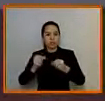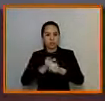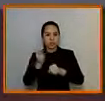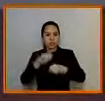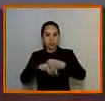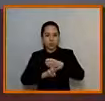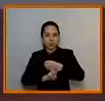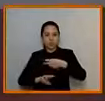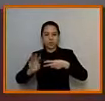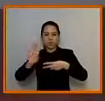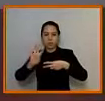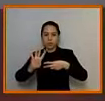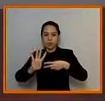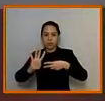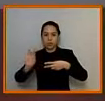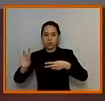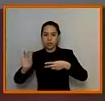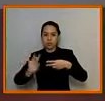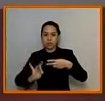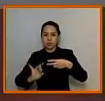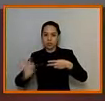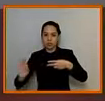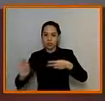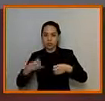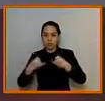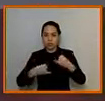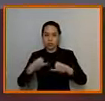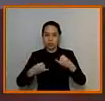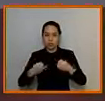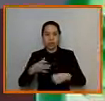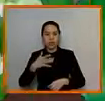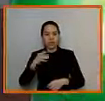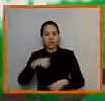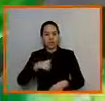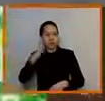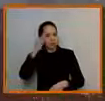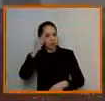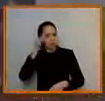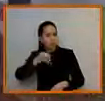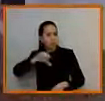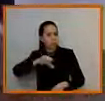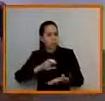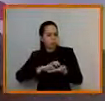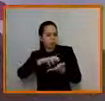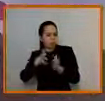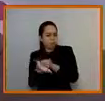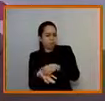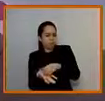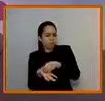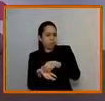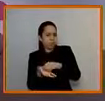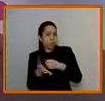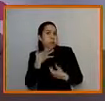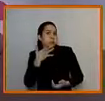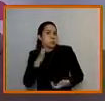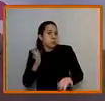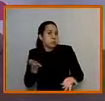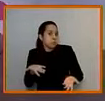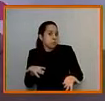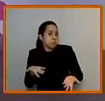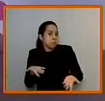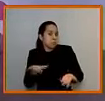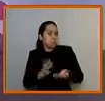premiados, 48 y 89. Jugadores, ¿sabían que hoy me picaba la mano derecha? ¿Será esa una señal de